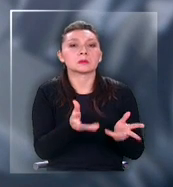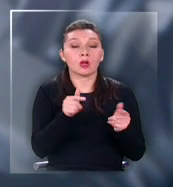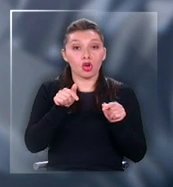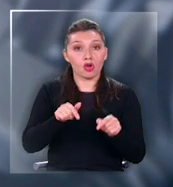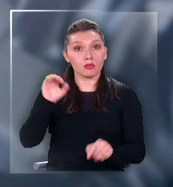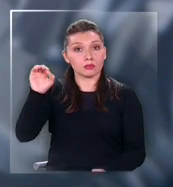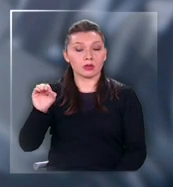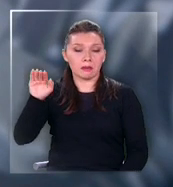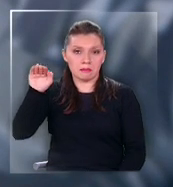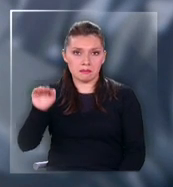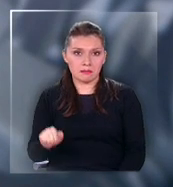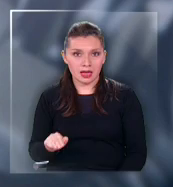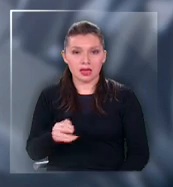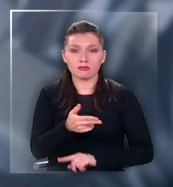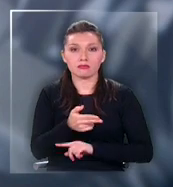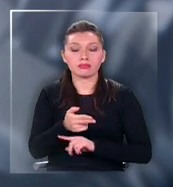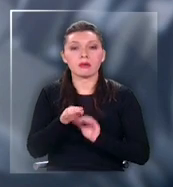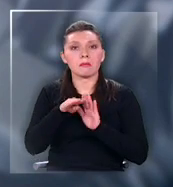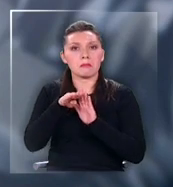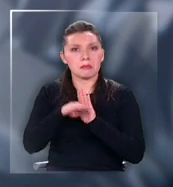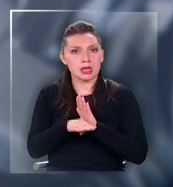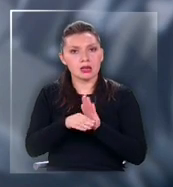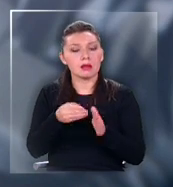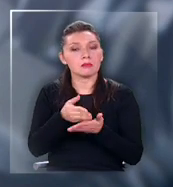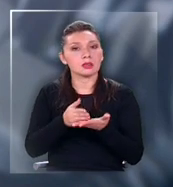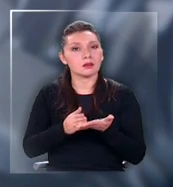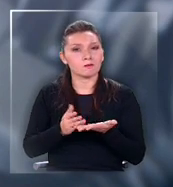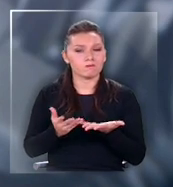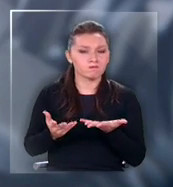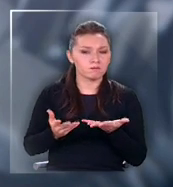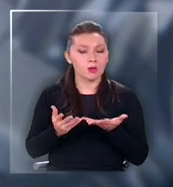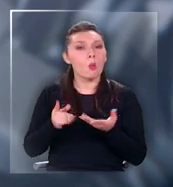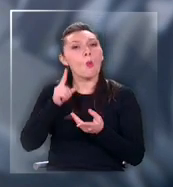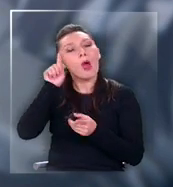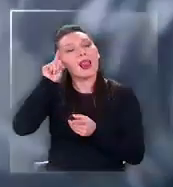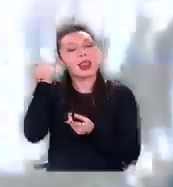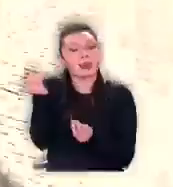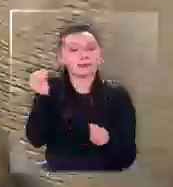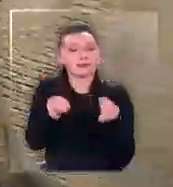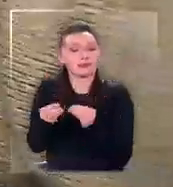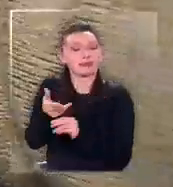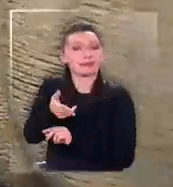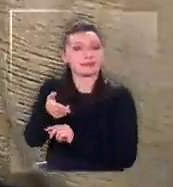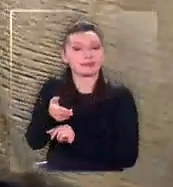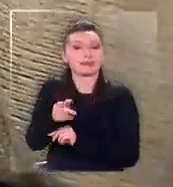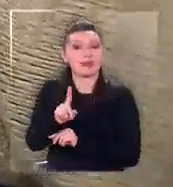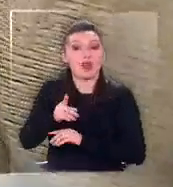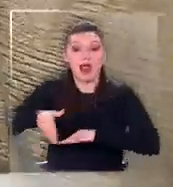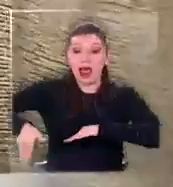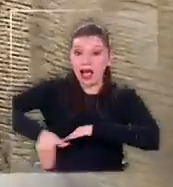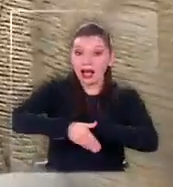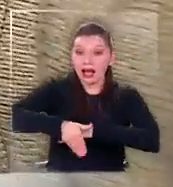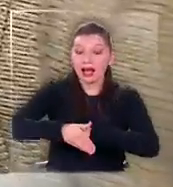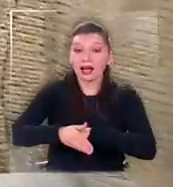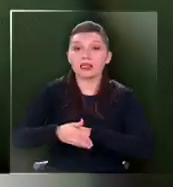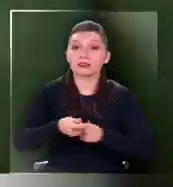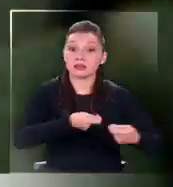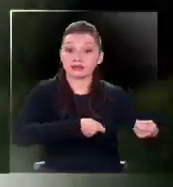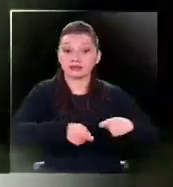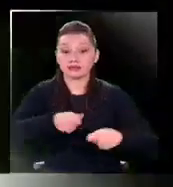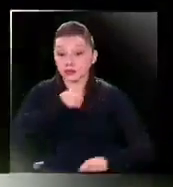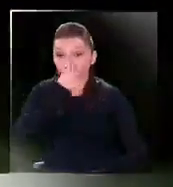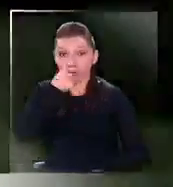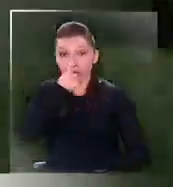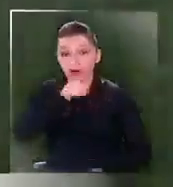porcentaje bajó a menos de la mitad. Indicio, dicen los expertos en seguridad, de que en las calles y en poder de